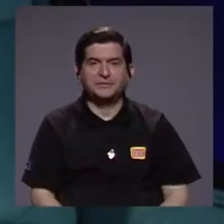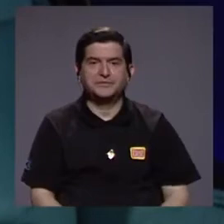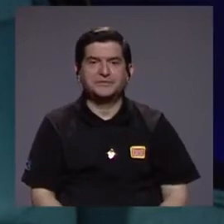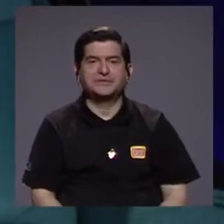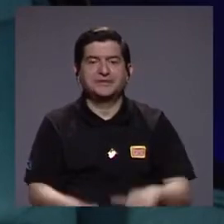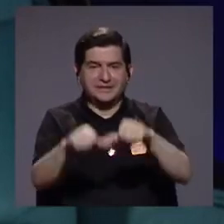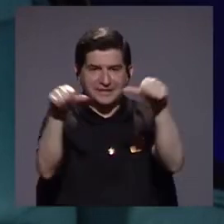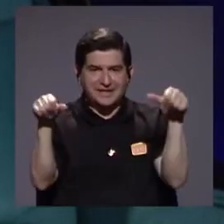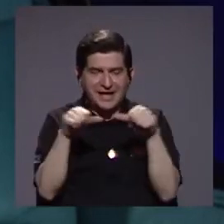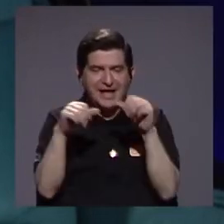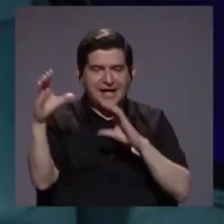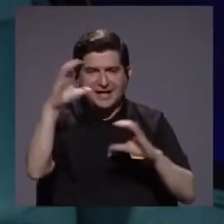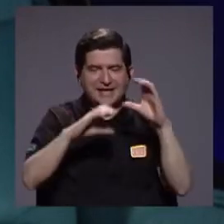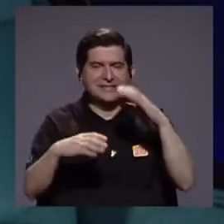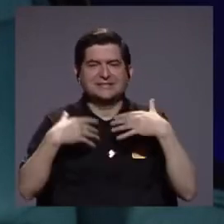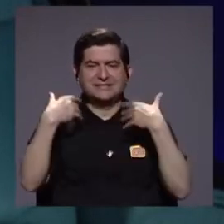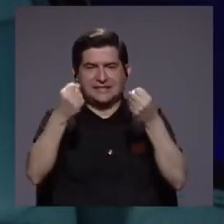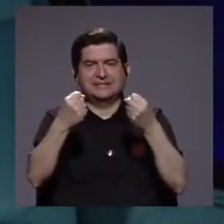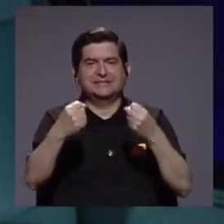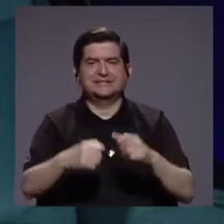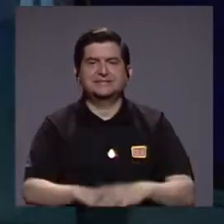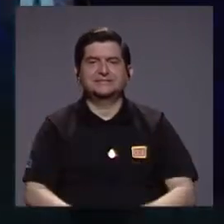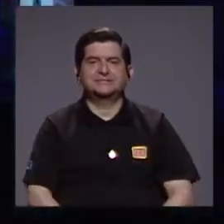al área de Ciencias de la Salud.